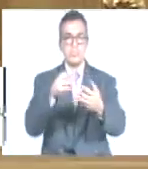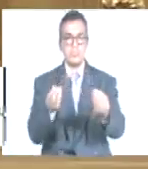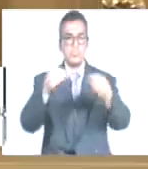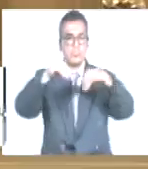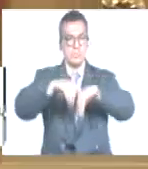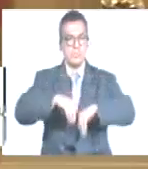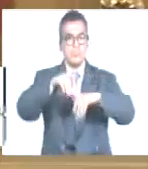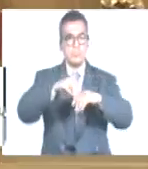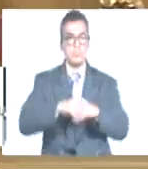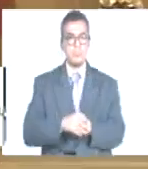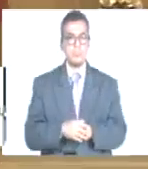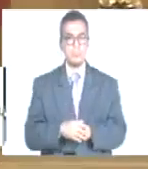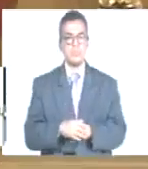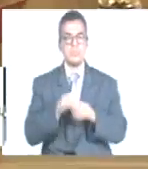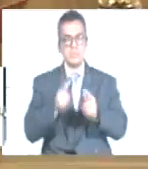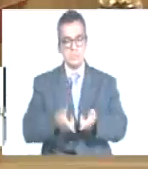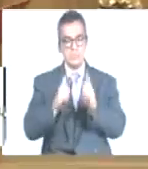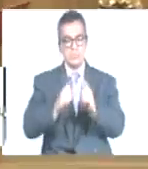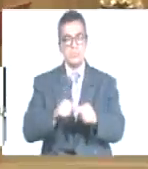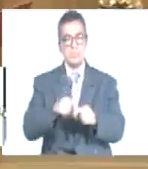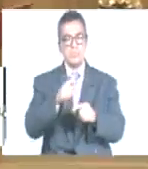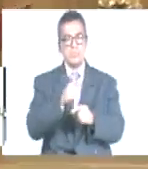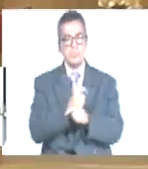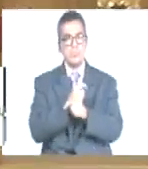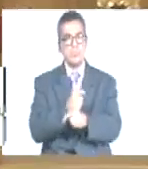acuerdo. Autorizada, diputada.